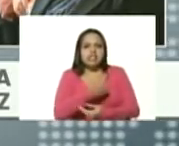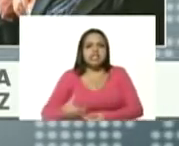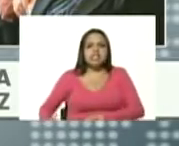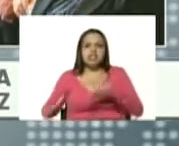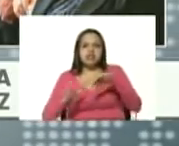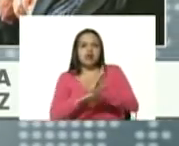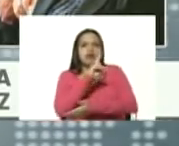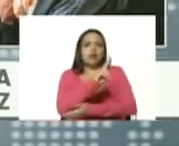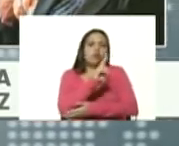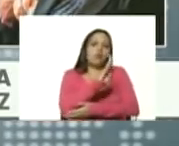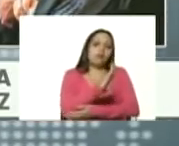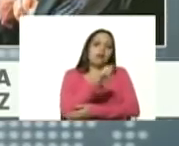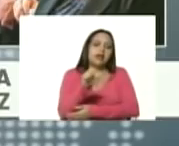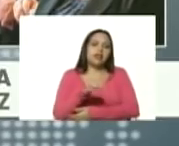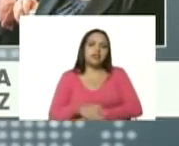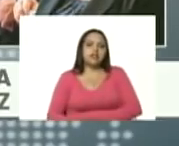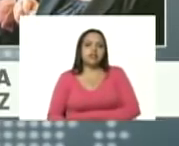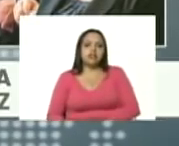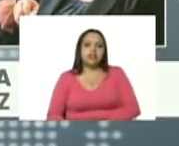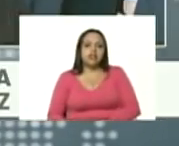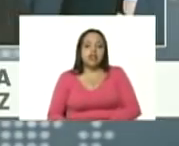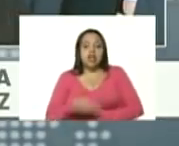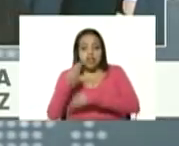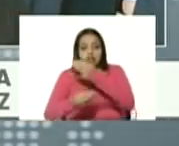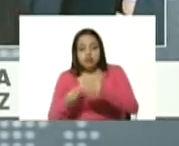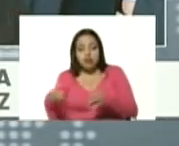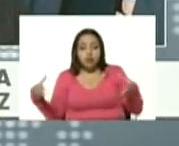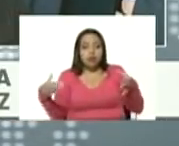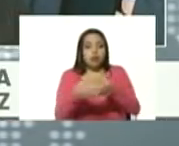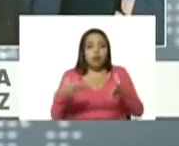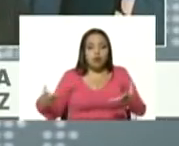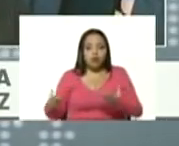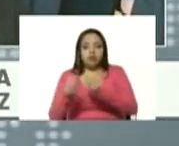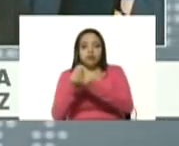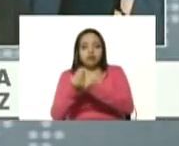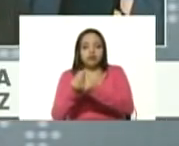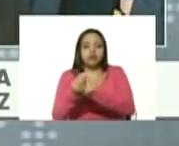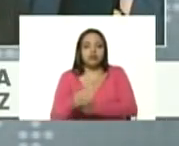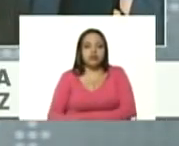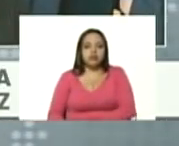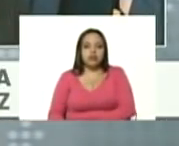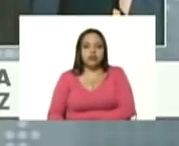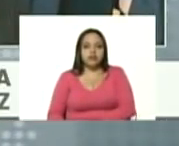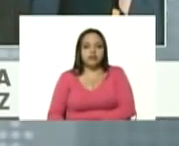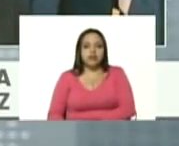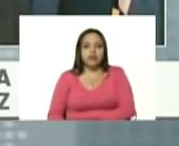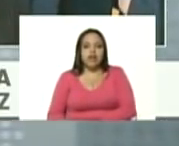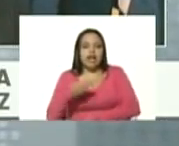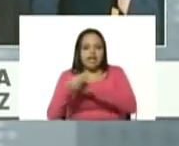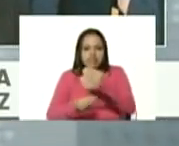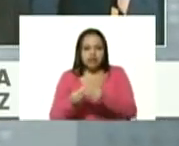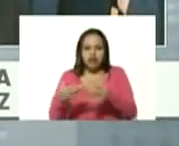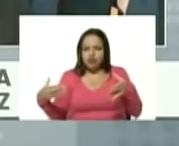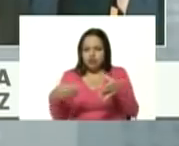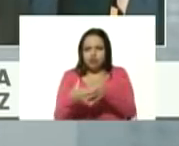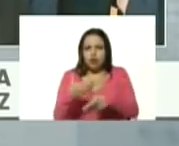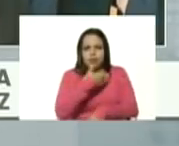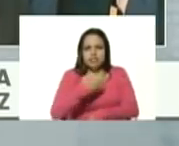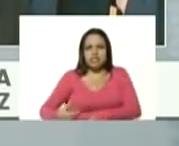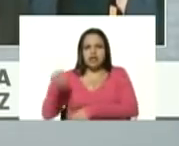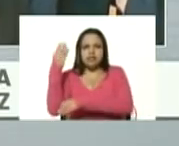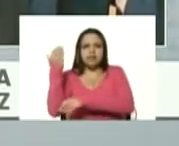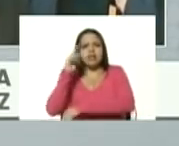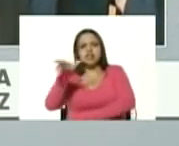señalando que en efecto había sostenido una reunión con el presidente de la Asamblea Nacional de Venezuela. Nosotros extendimos